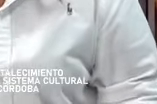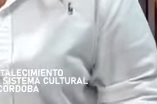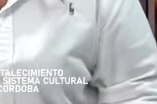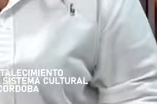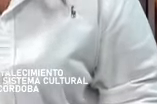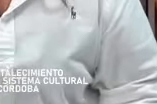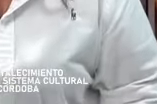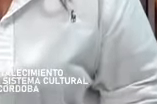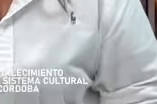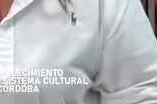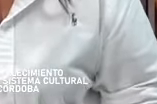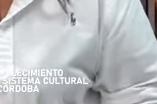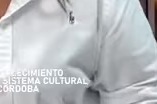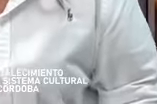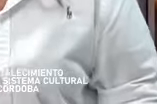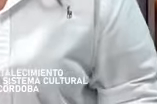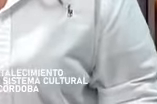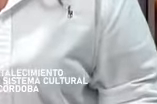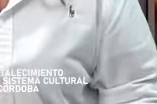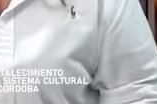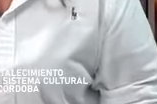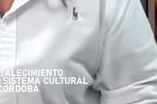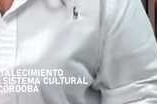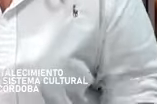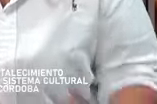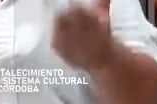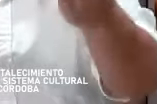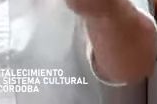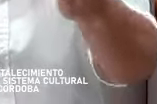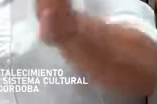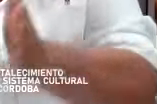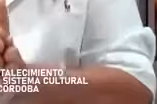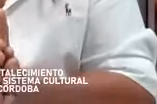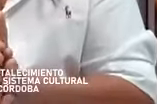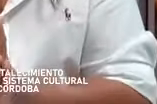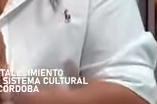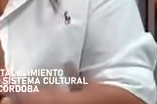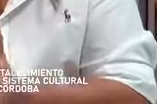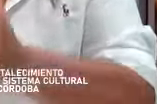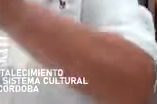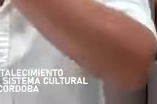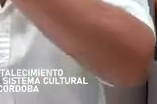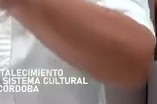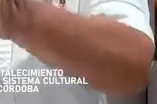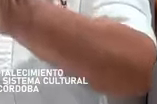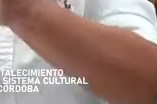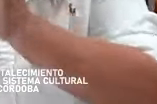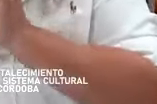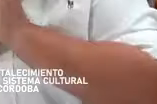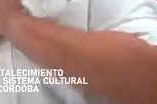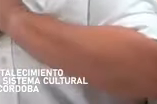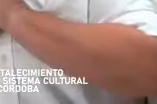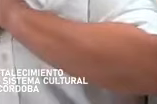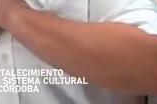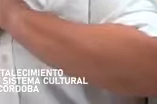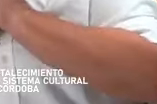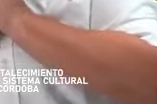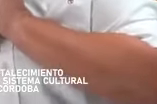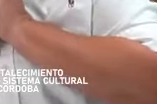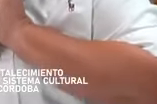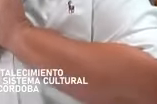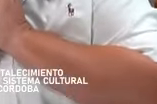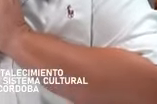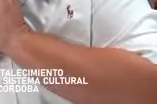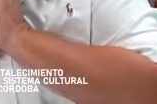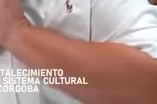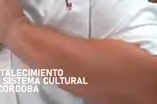riqueza y calidad de vida a partir de nuestro patrimonio cultural. Los invito a que se comprometan y aprovechen estos espacios que